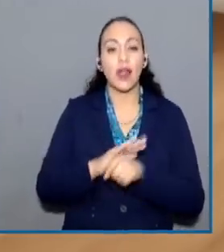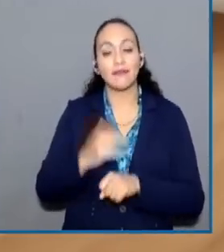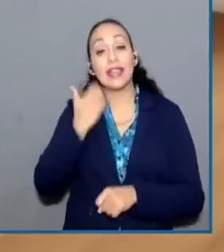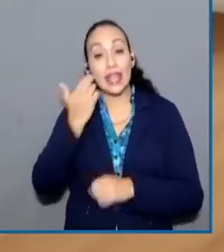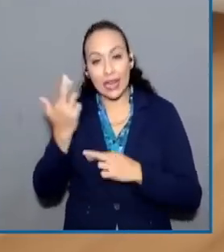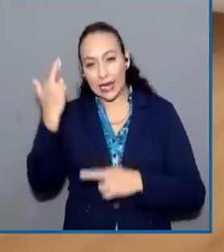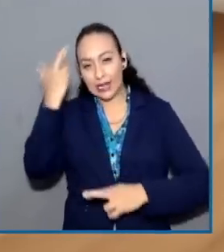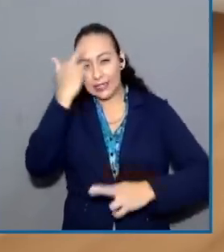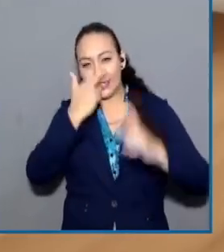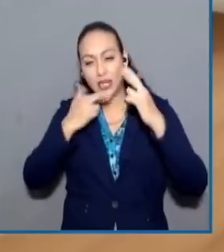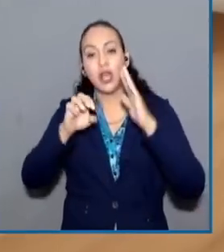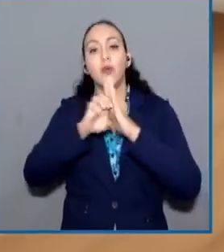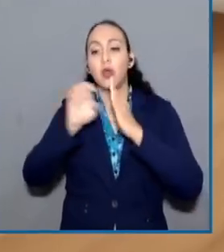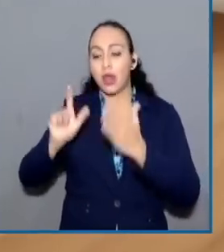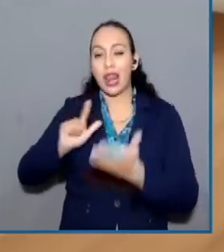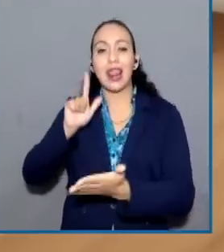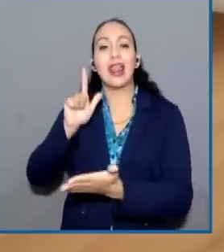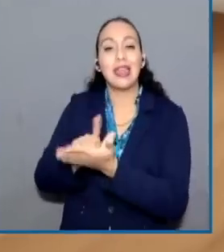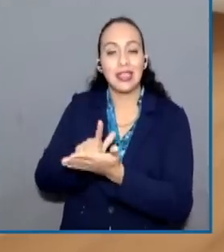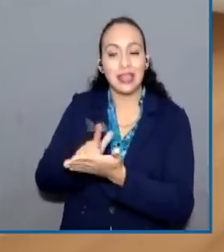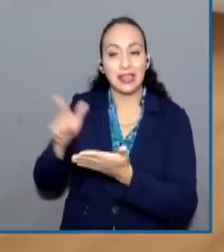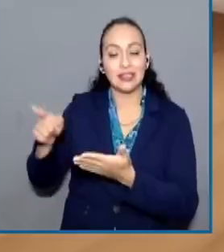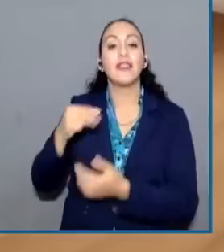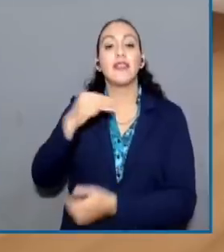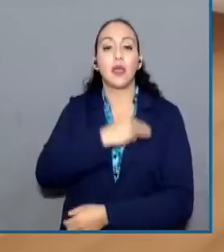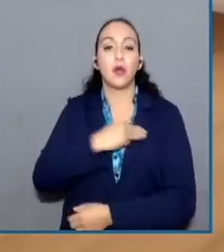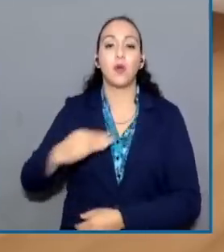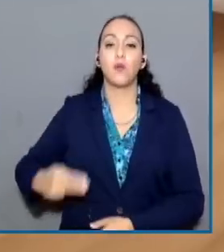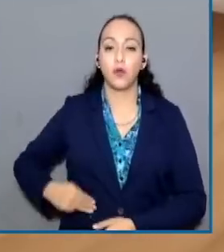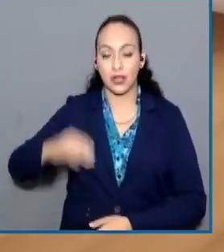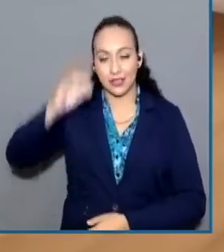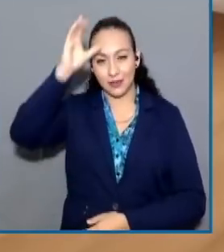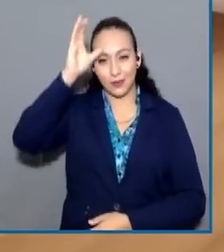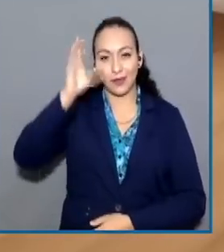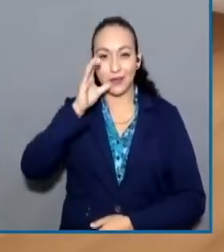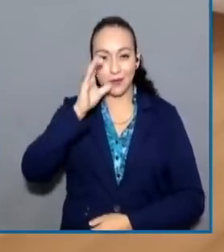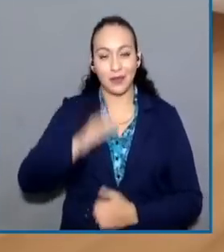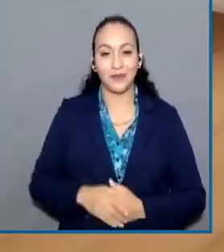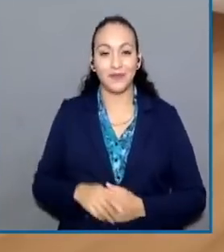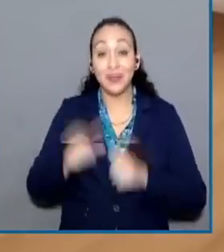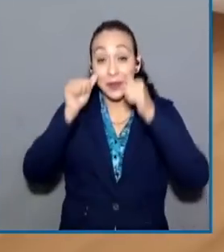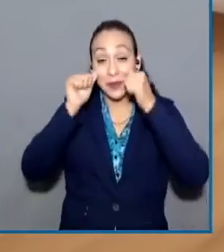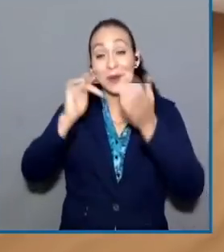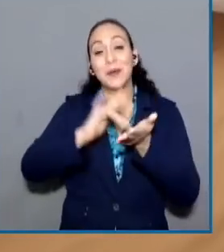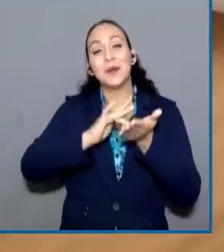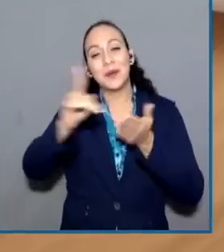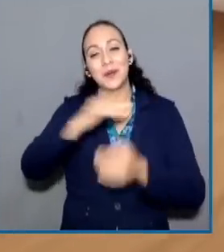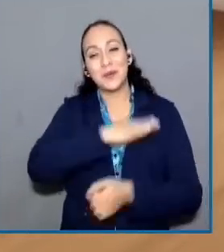leyes de ingresos de municipios de Coahuila. Agradecemos su atención. Muy buena noche.